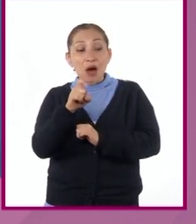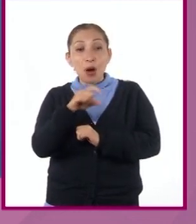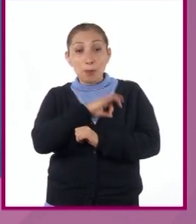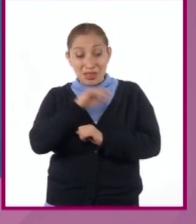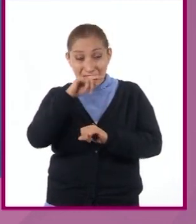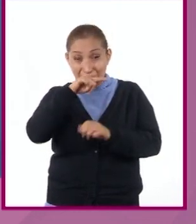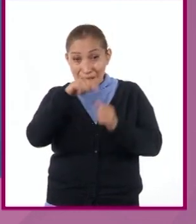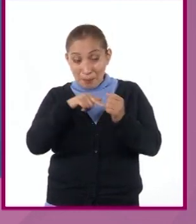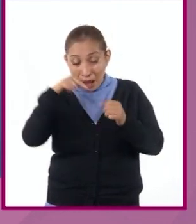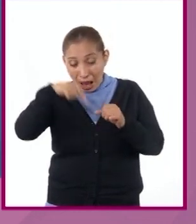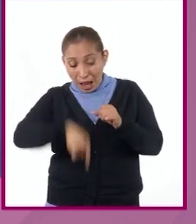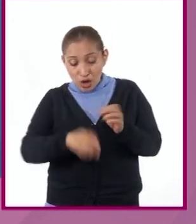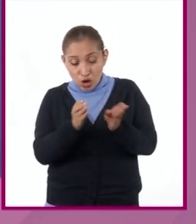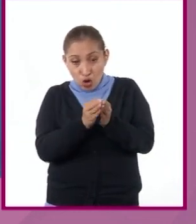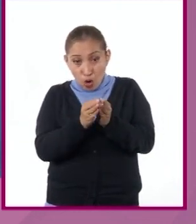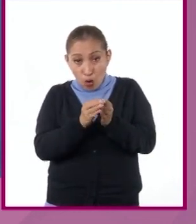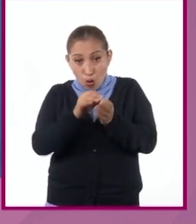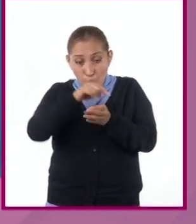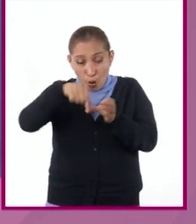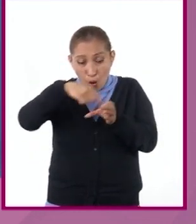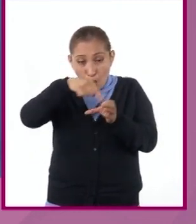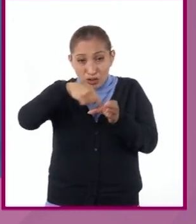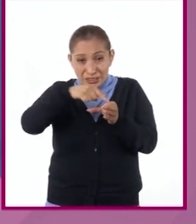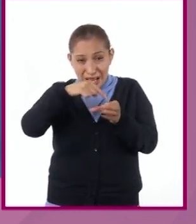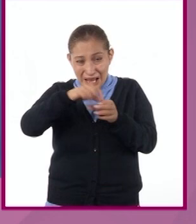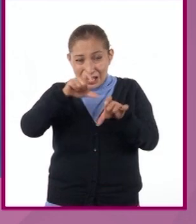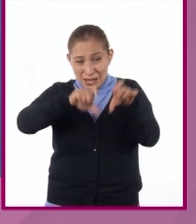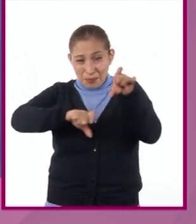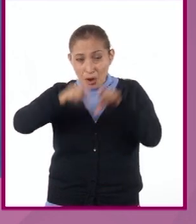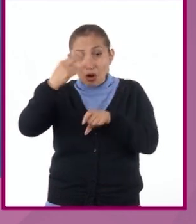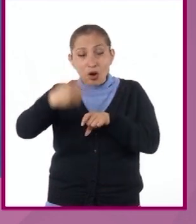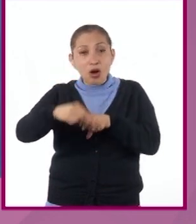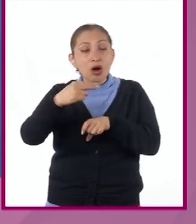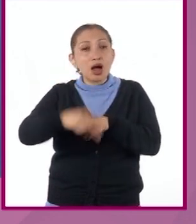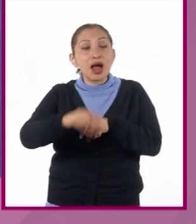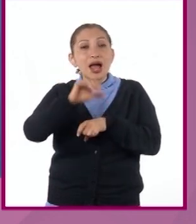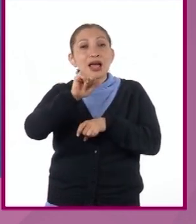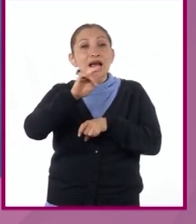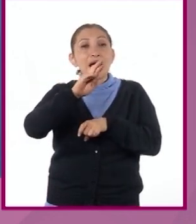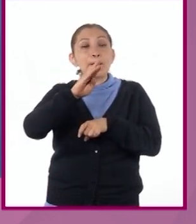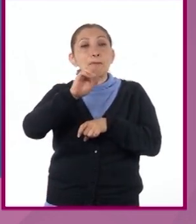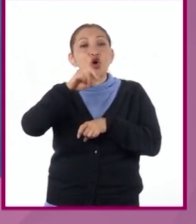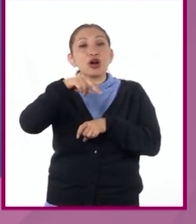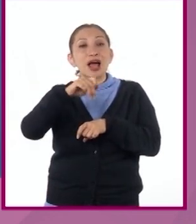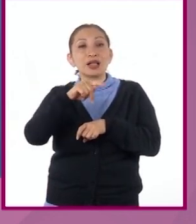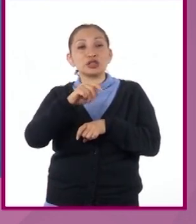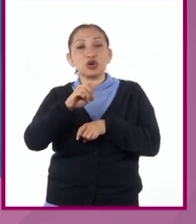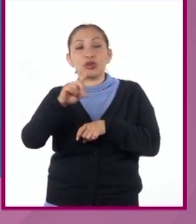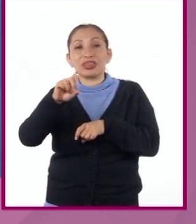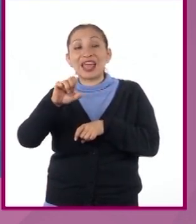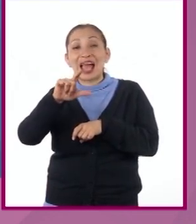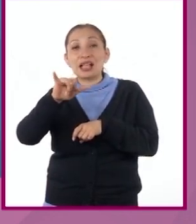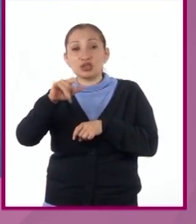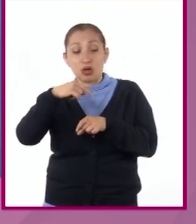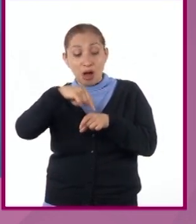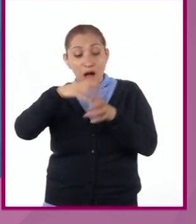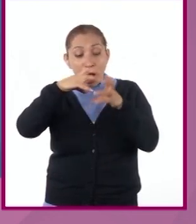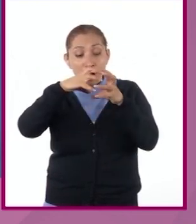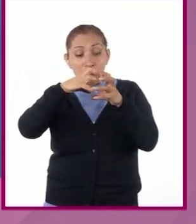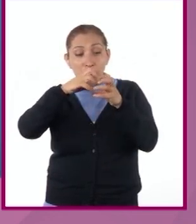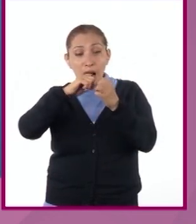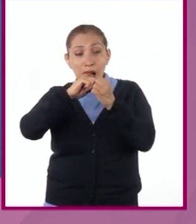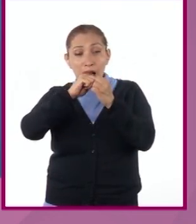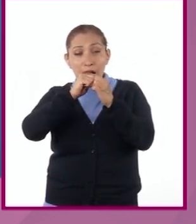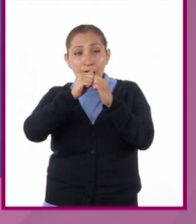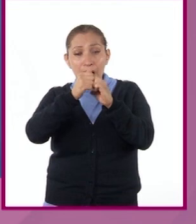que animales con conchas formadas por un compuesto químico denominado carbonato de calcio sufran daños como por